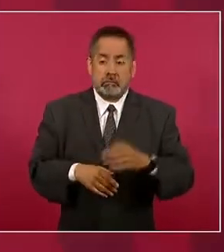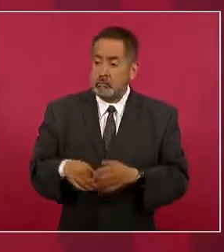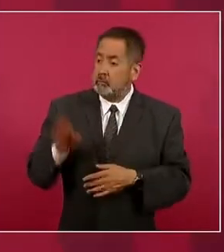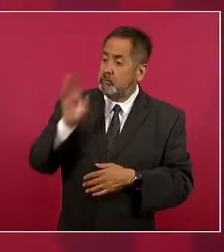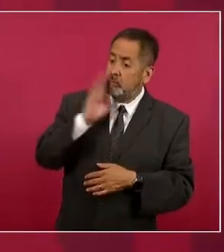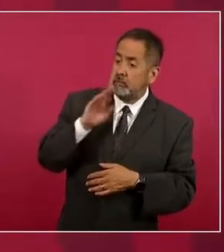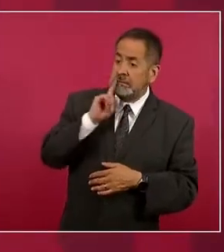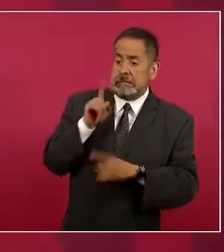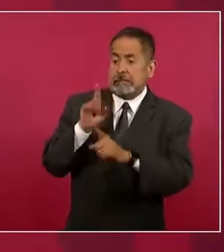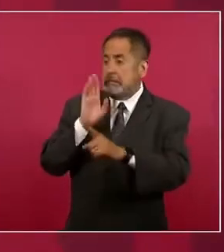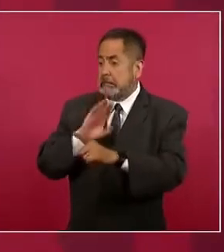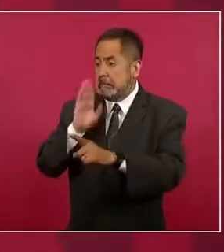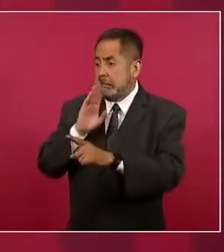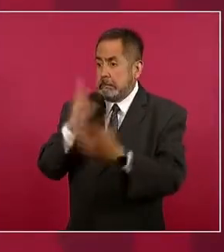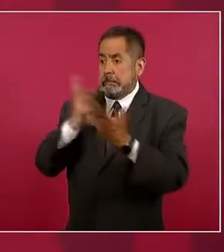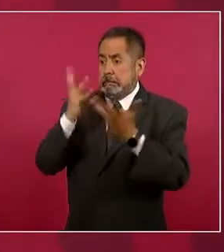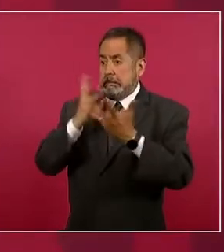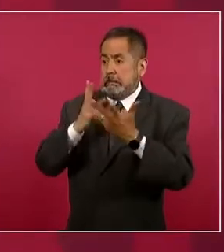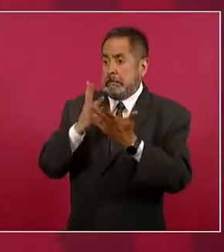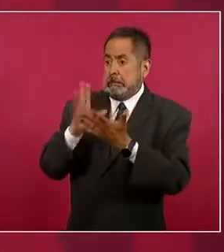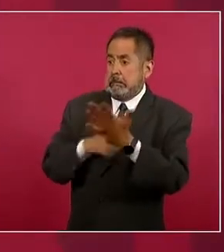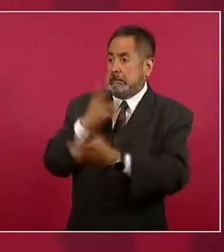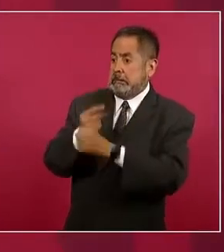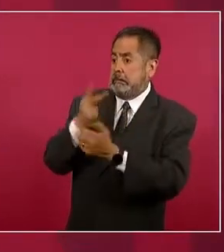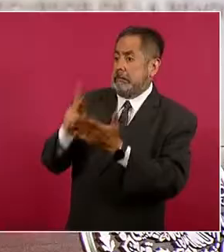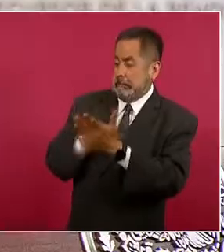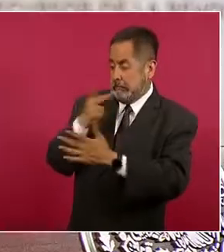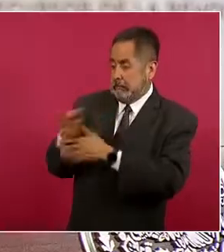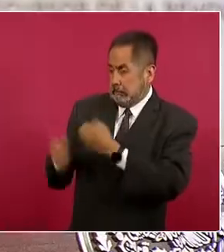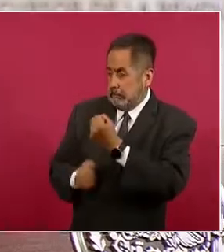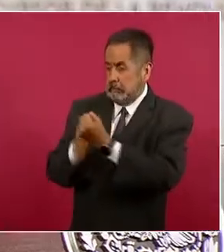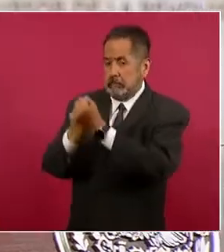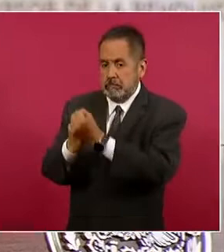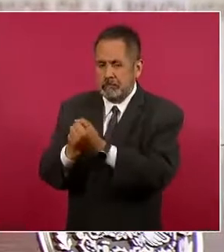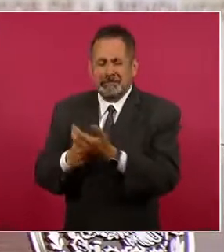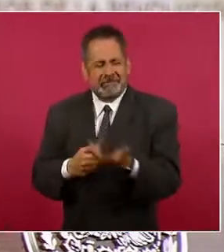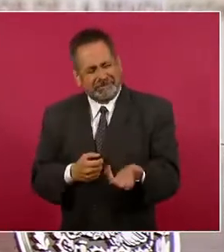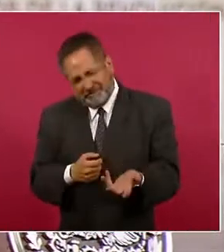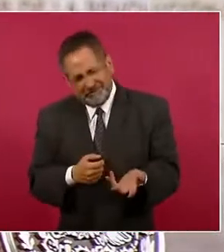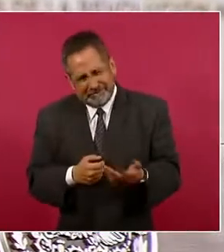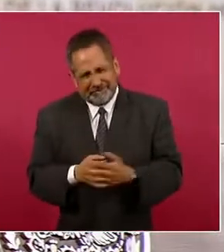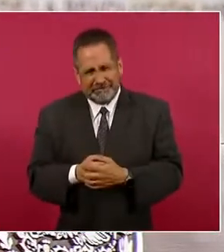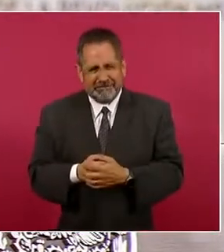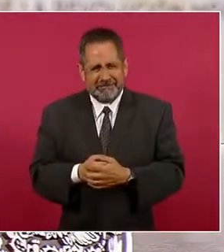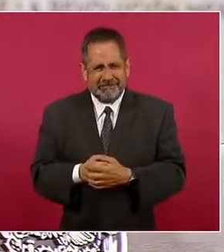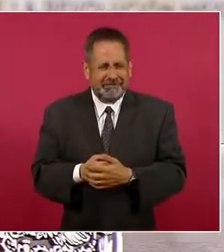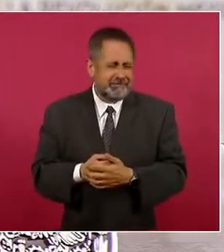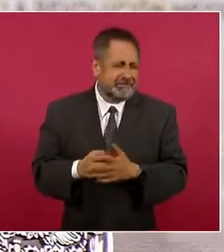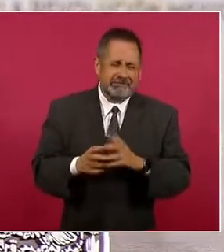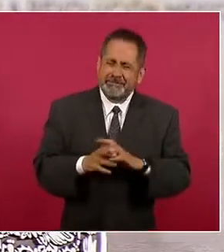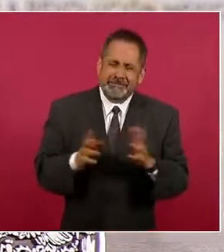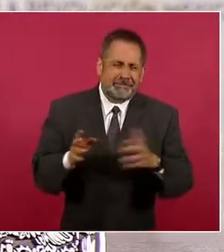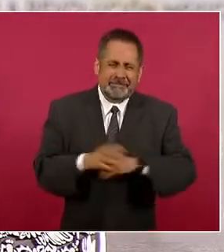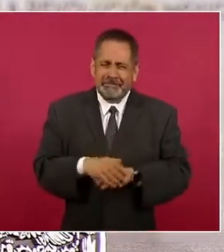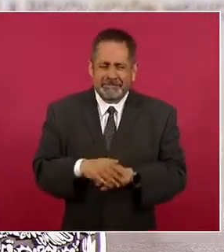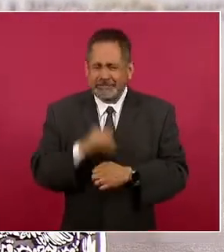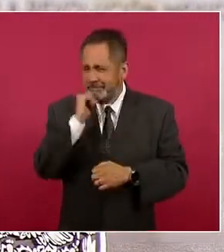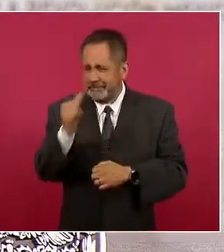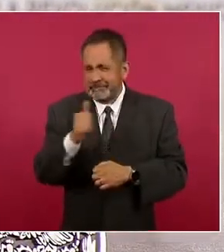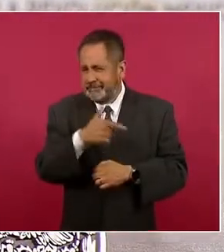estaba tan endeble el segundo piso que ya se le estaba apuntalando para que no se cayera.